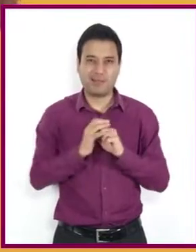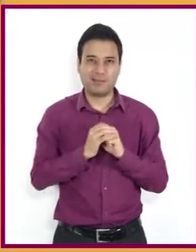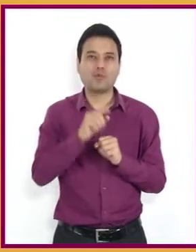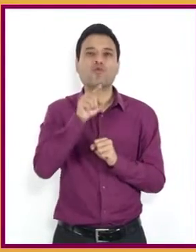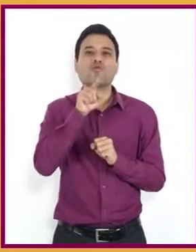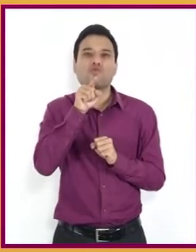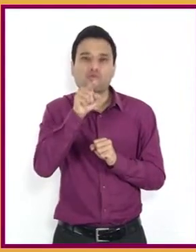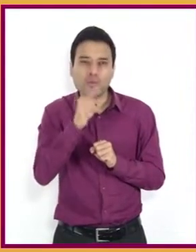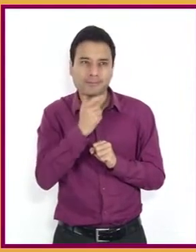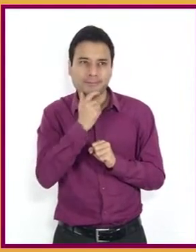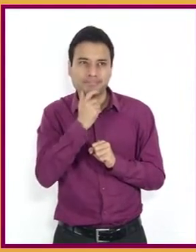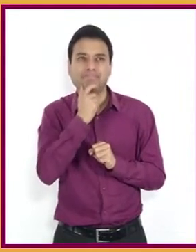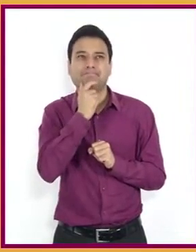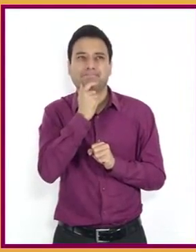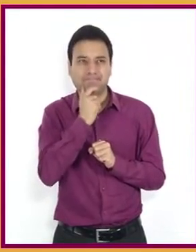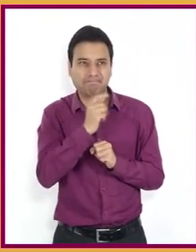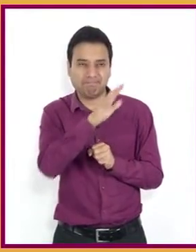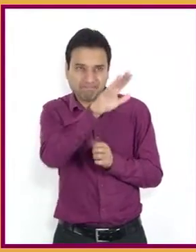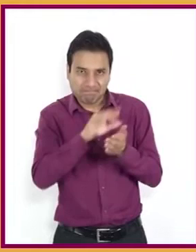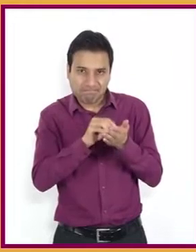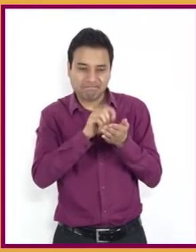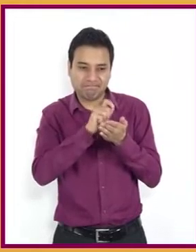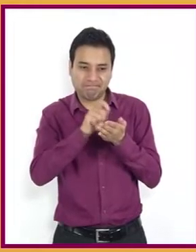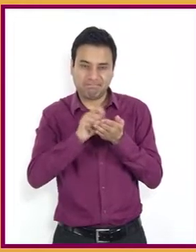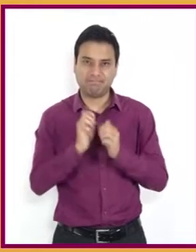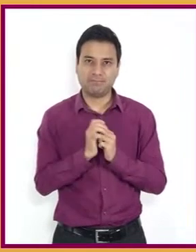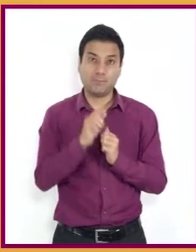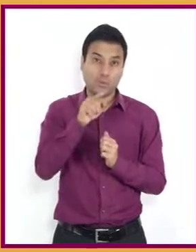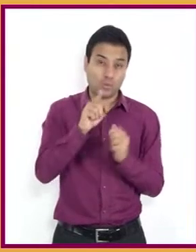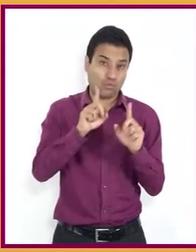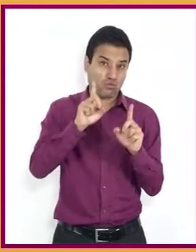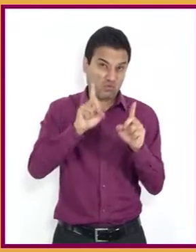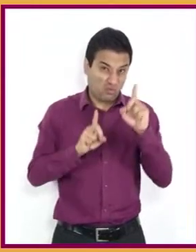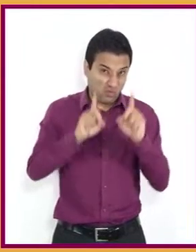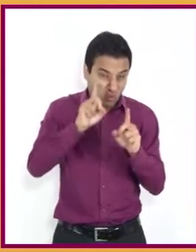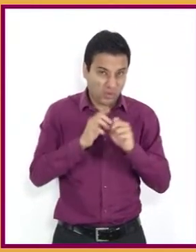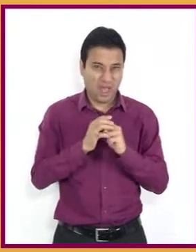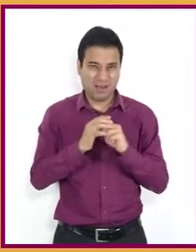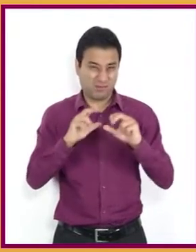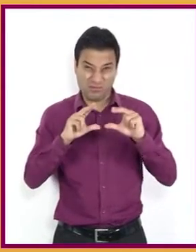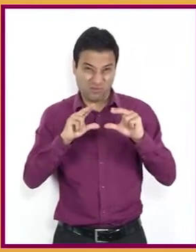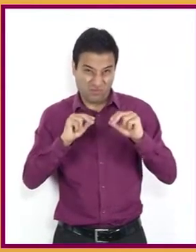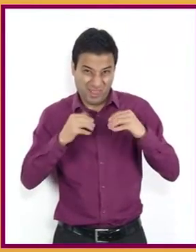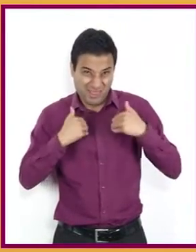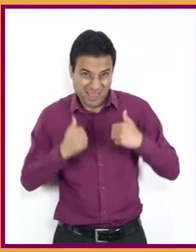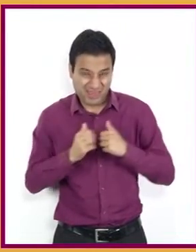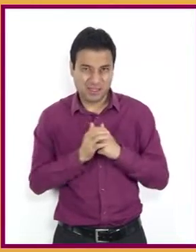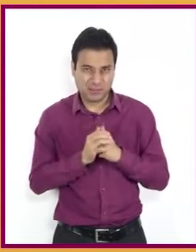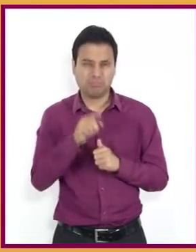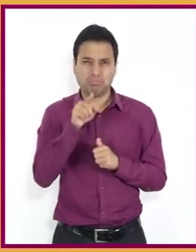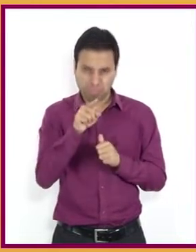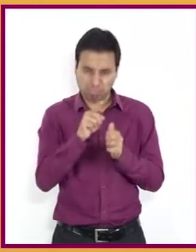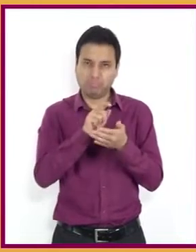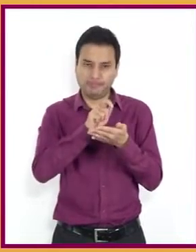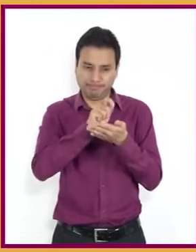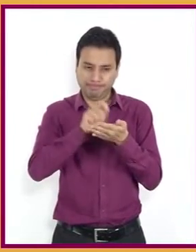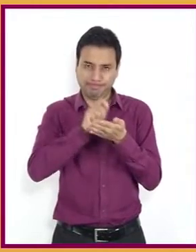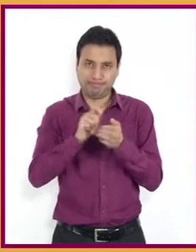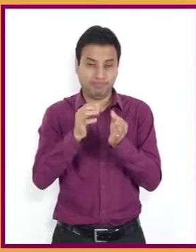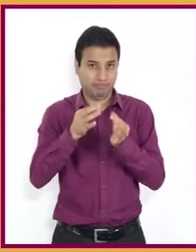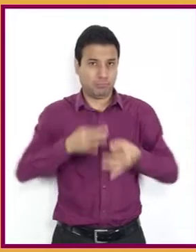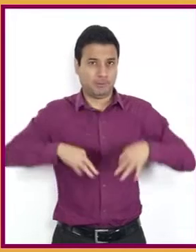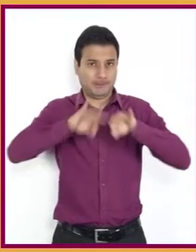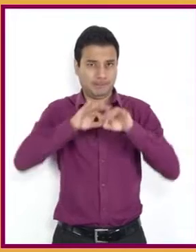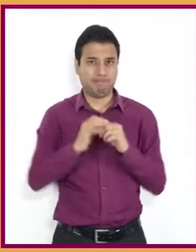obra de nuestro entrevistado. Si les surgen dudas sobre lo que se mencione, también anótenlas, es muy importante. Más